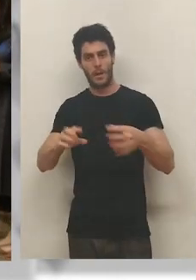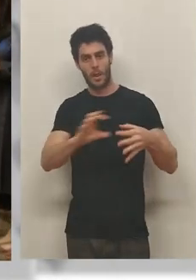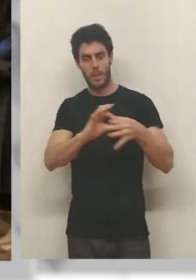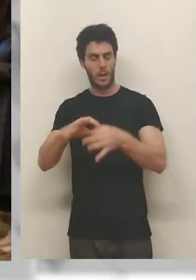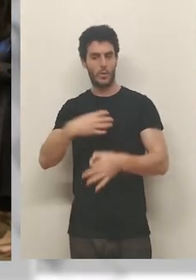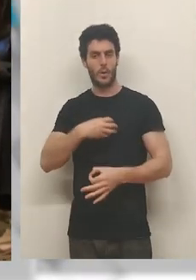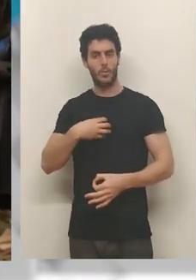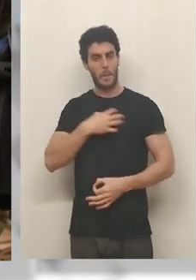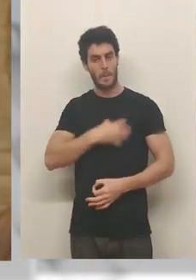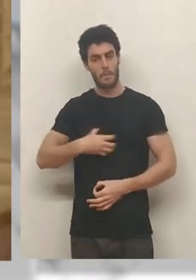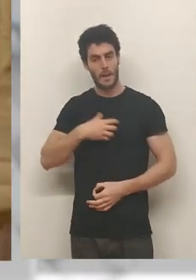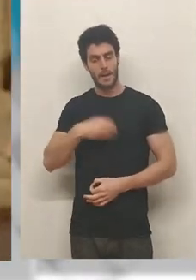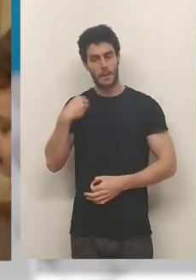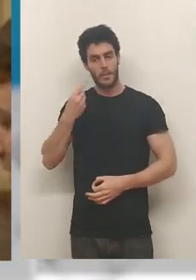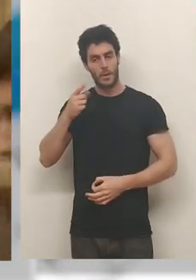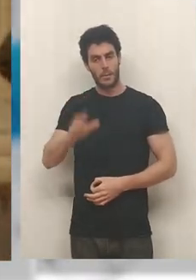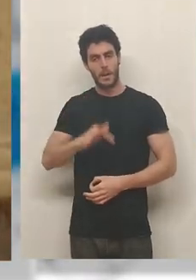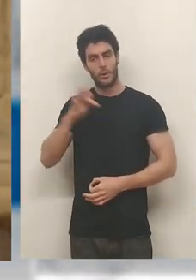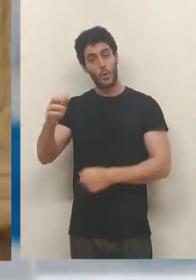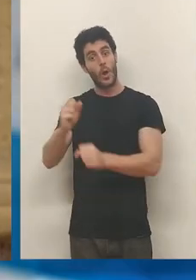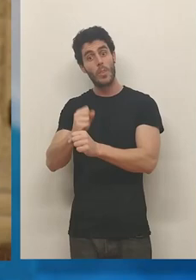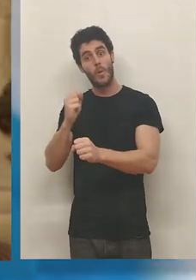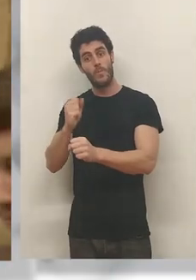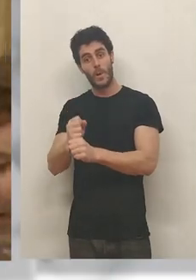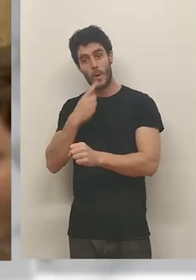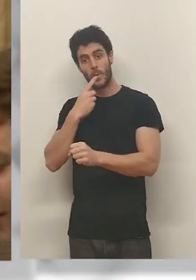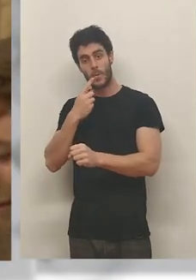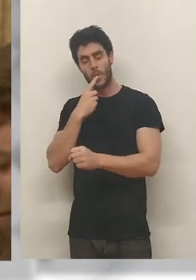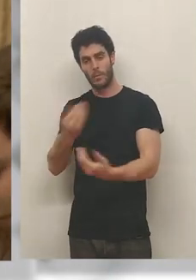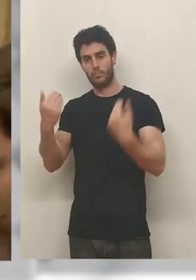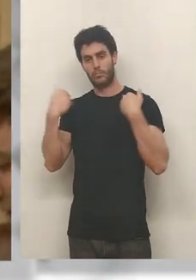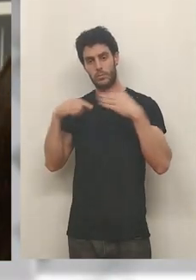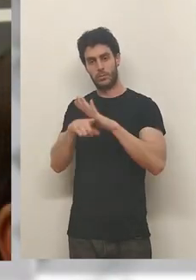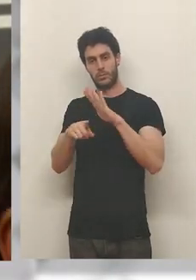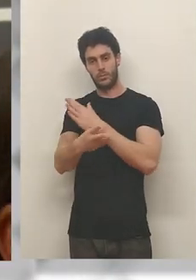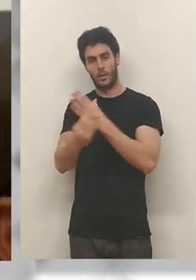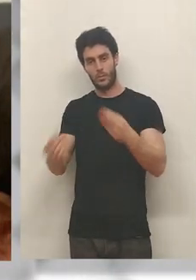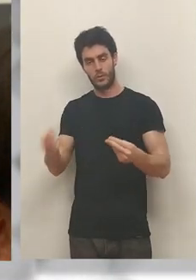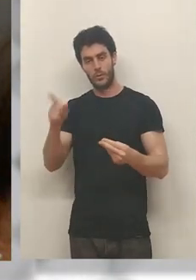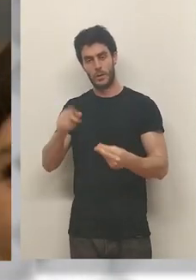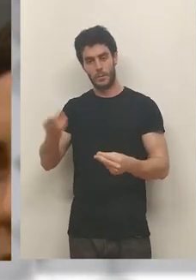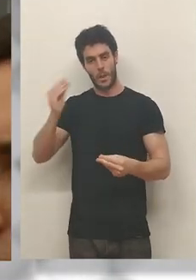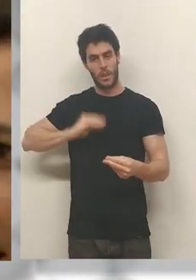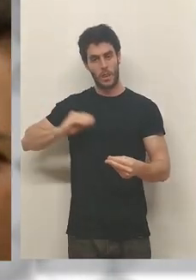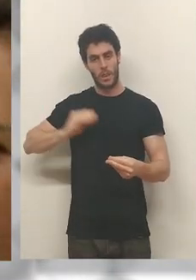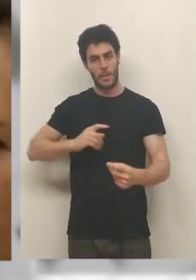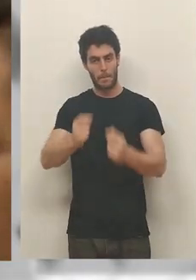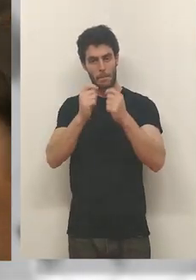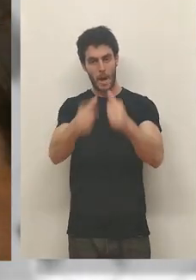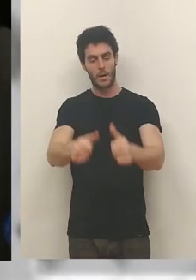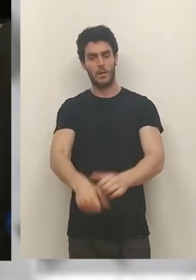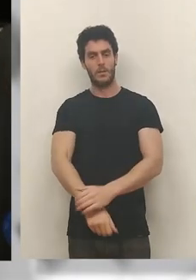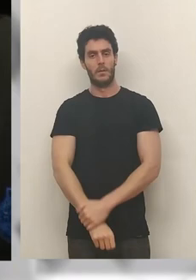vida profesional y la familiar. Un malestar que también se extiende al turno de oficio, que denuncia una elevada carga administrativa y una insuficiente